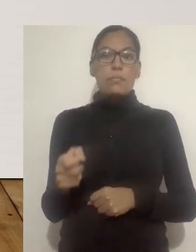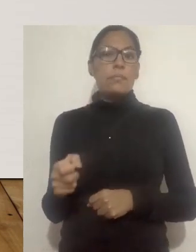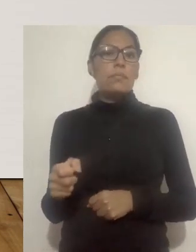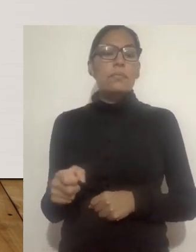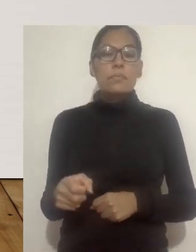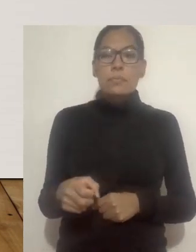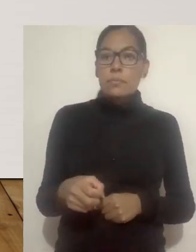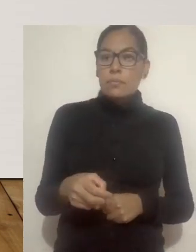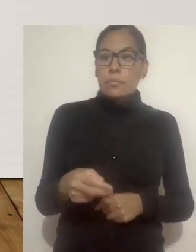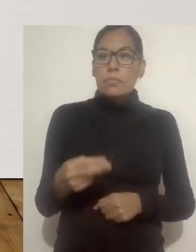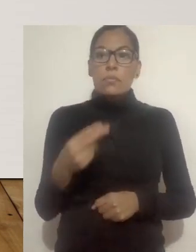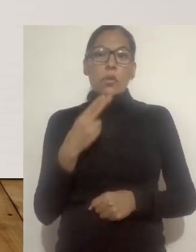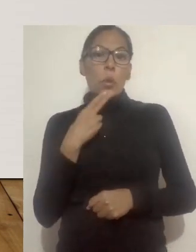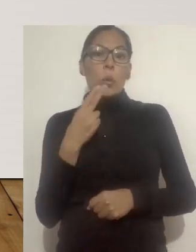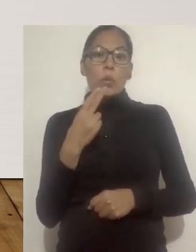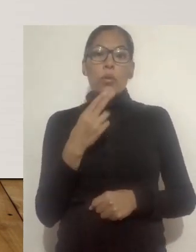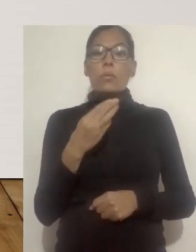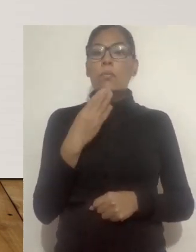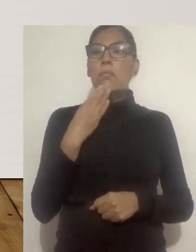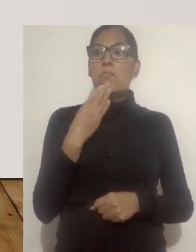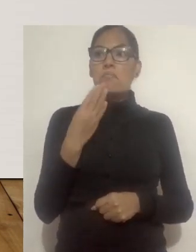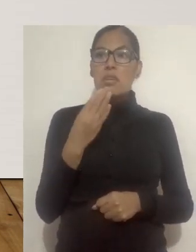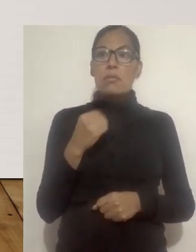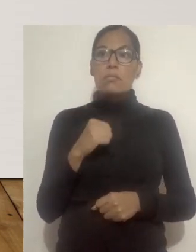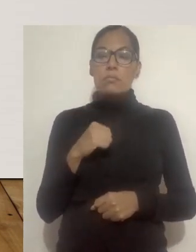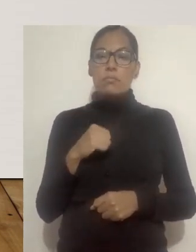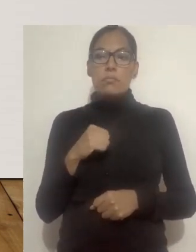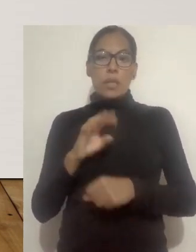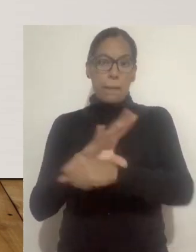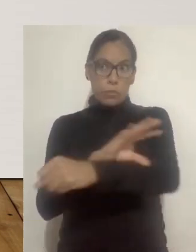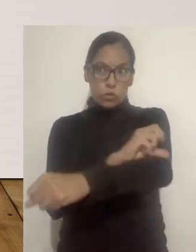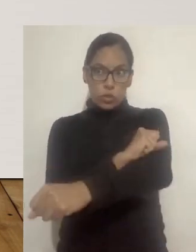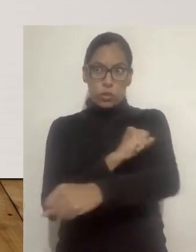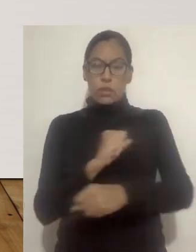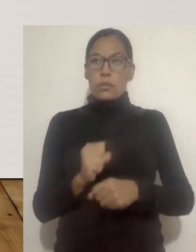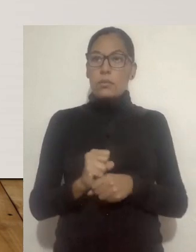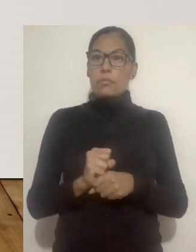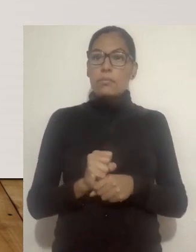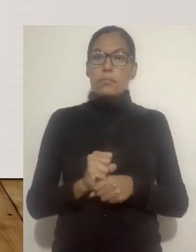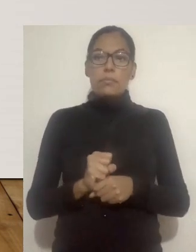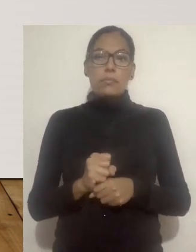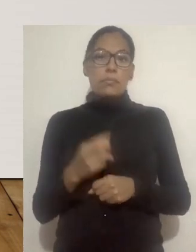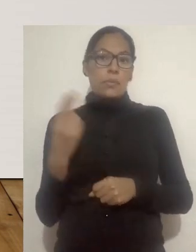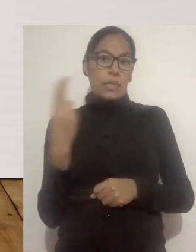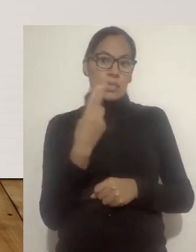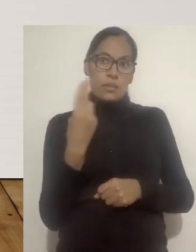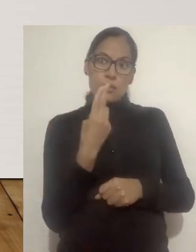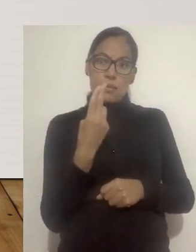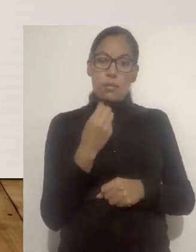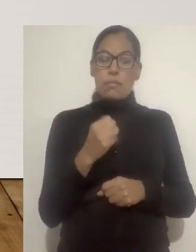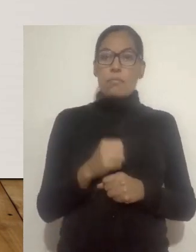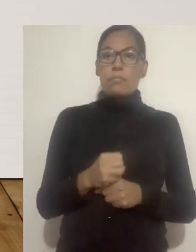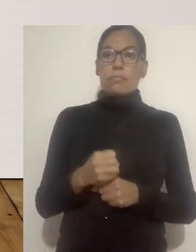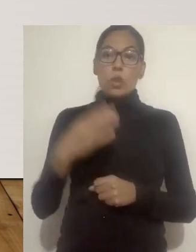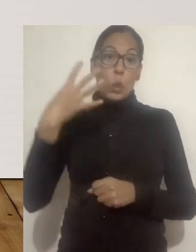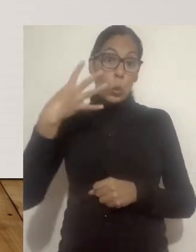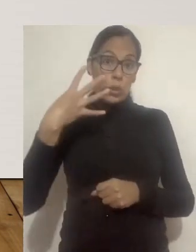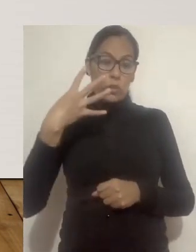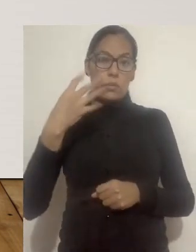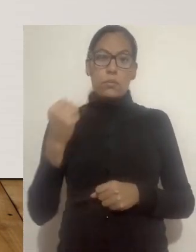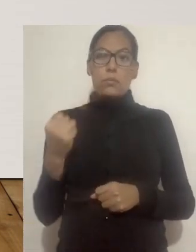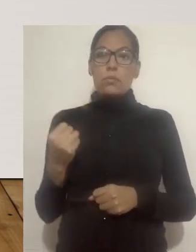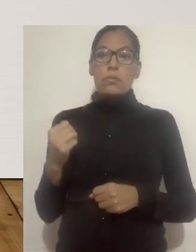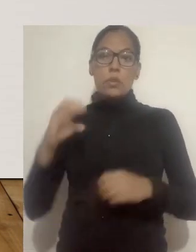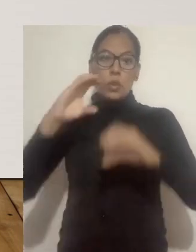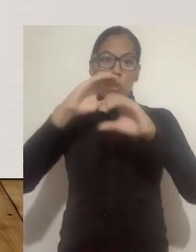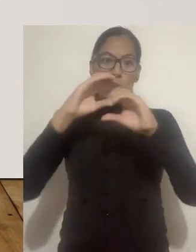uso adecuado de las emociones, tenemos cuatro factores importantes: la expresión adecuada de la